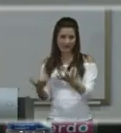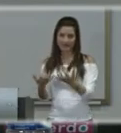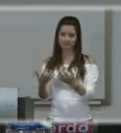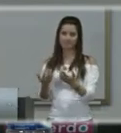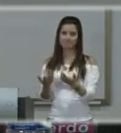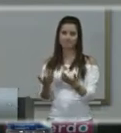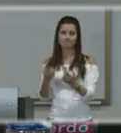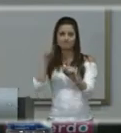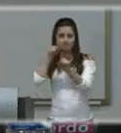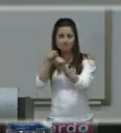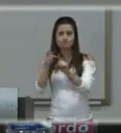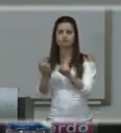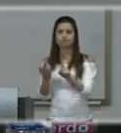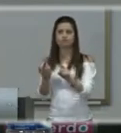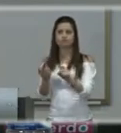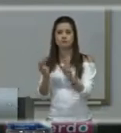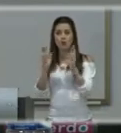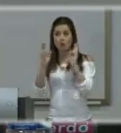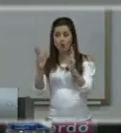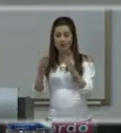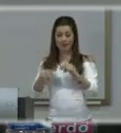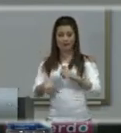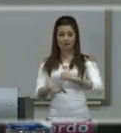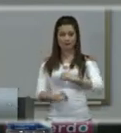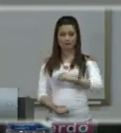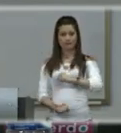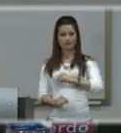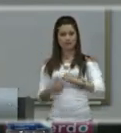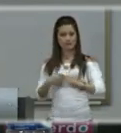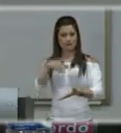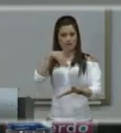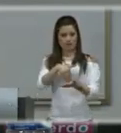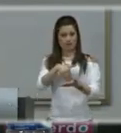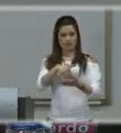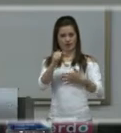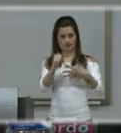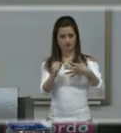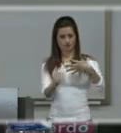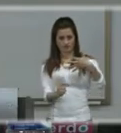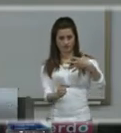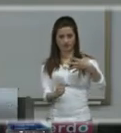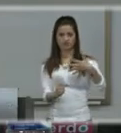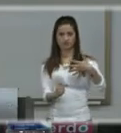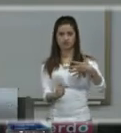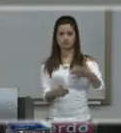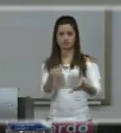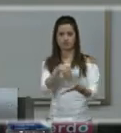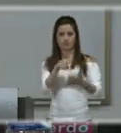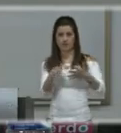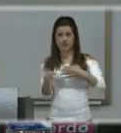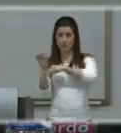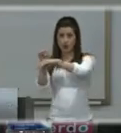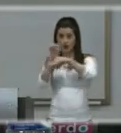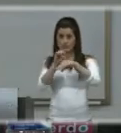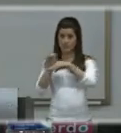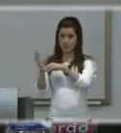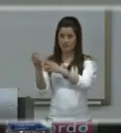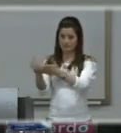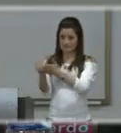aprovechar las diferentes fortalezas que podía tener cada una de las diferentes organizaciones y por